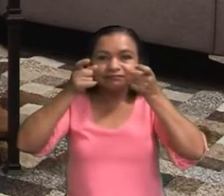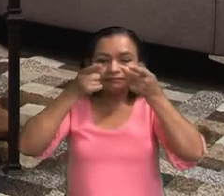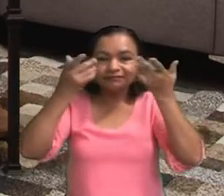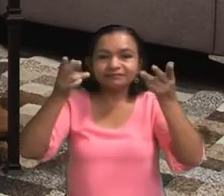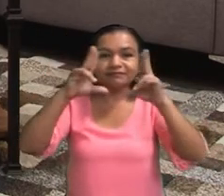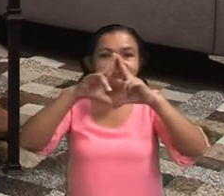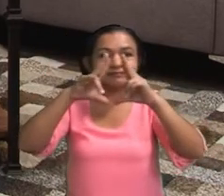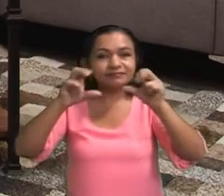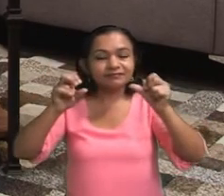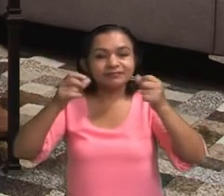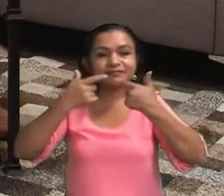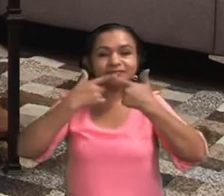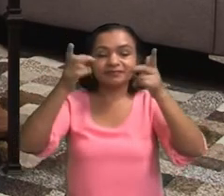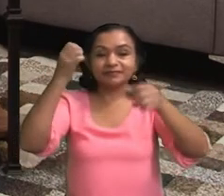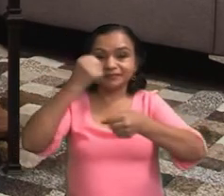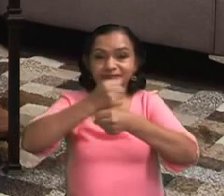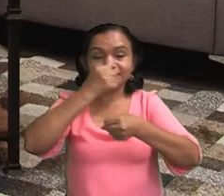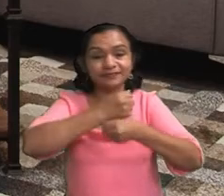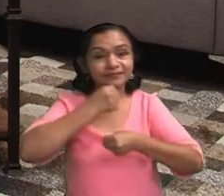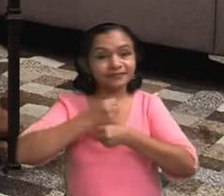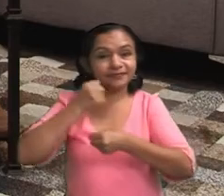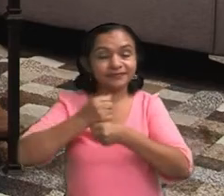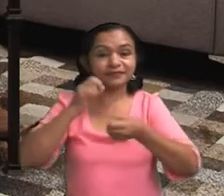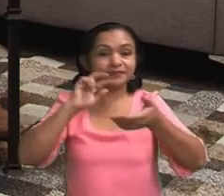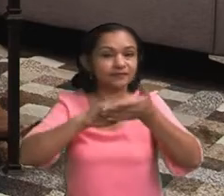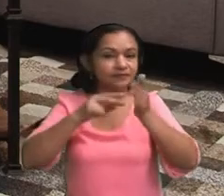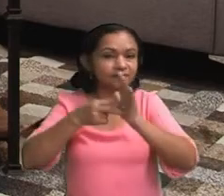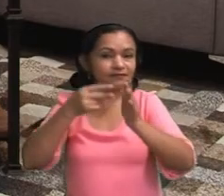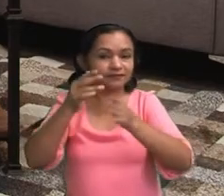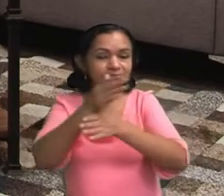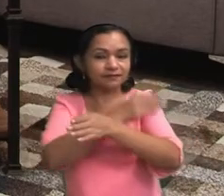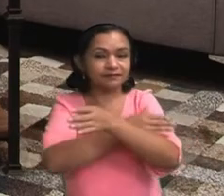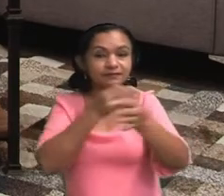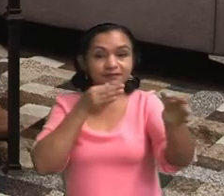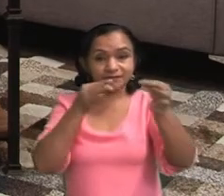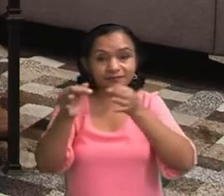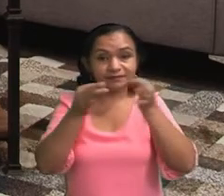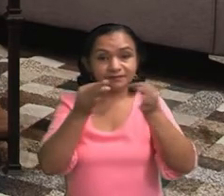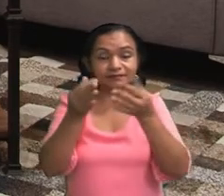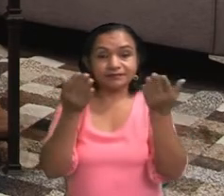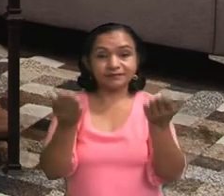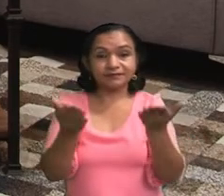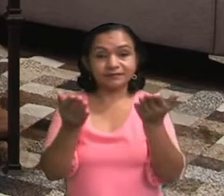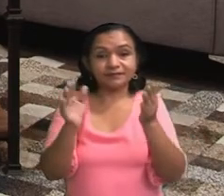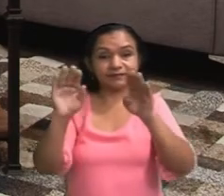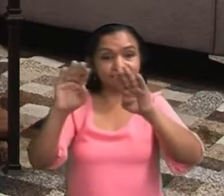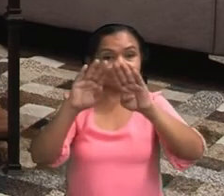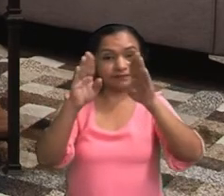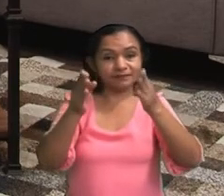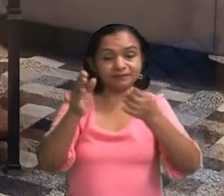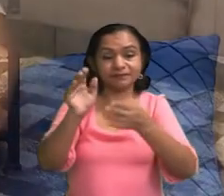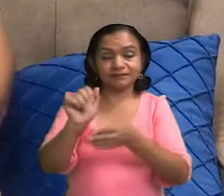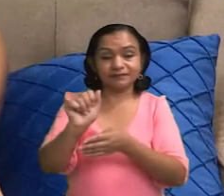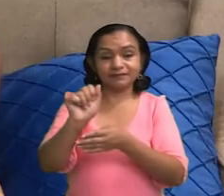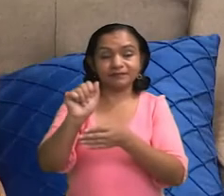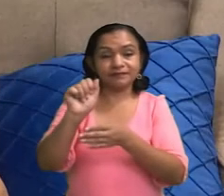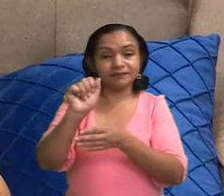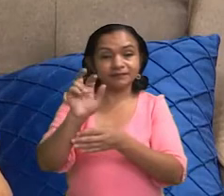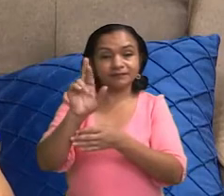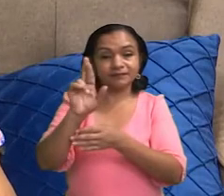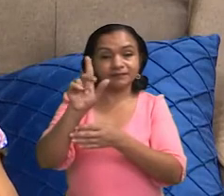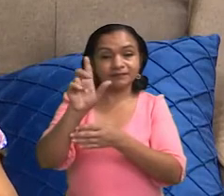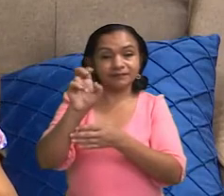venido librando esa batalla, y es por eso lo que mencionábamos, lo que mencionaba la compañera Arlen Alonso, ¿vos ves? Okay.